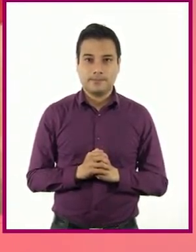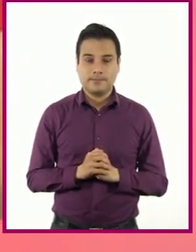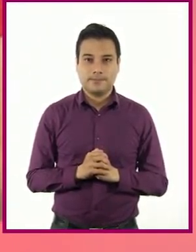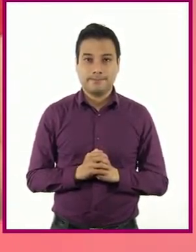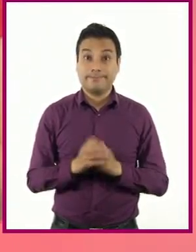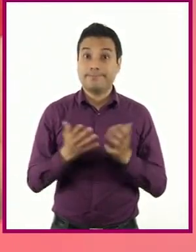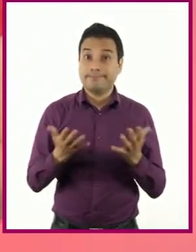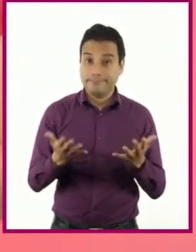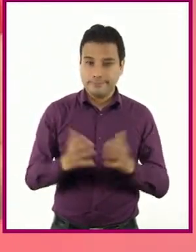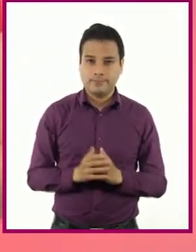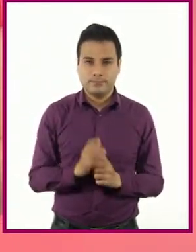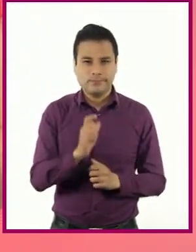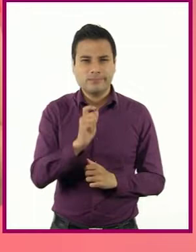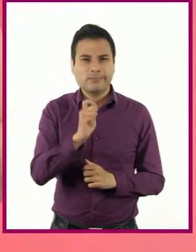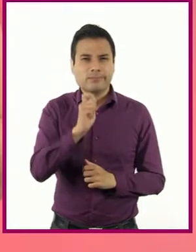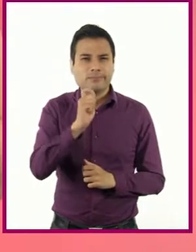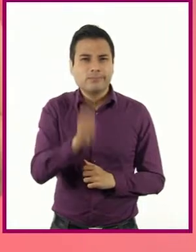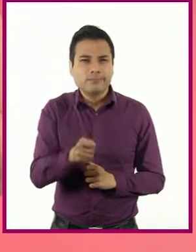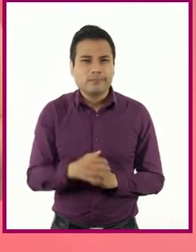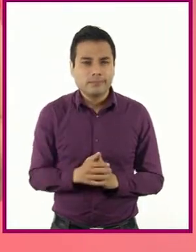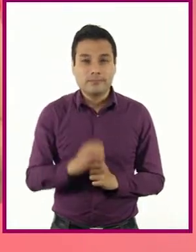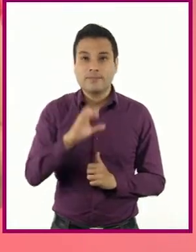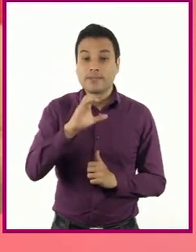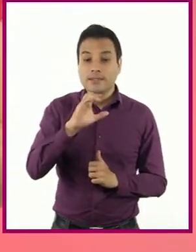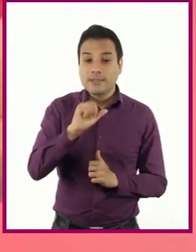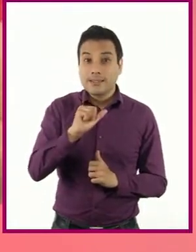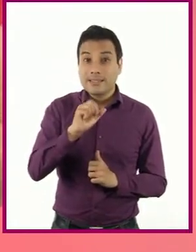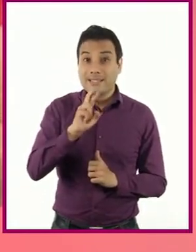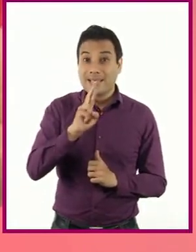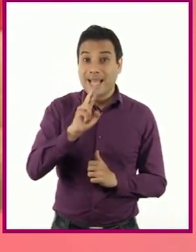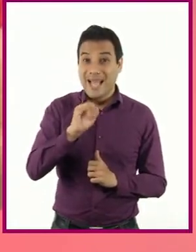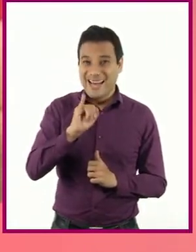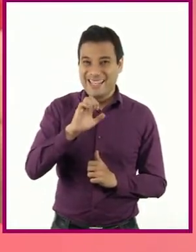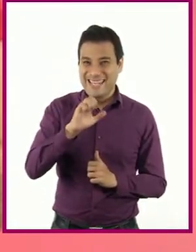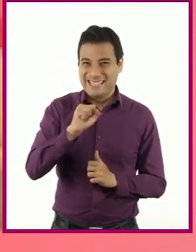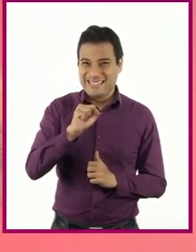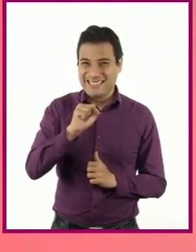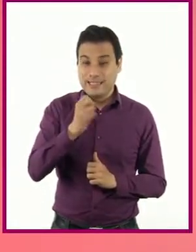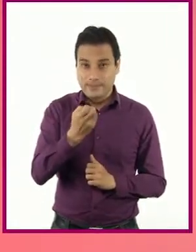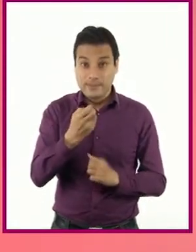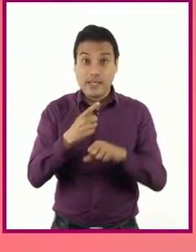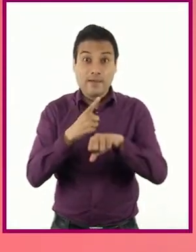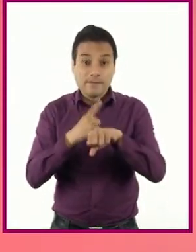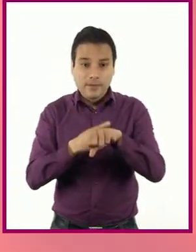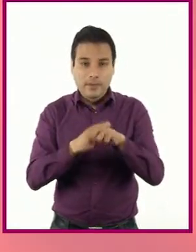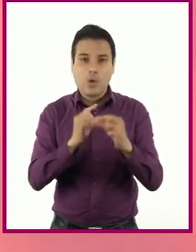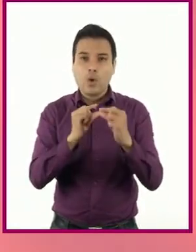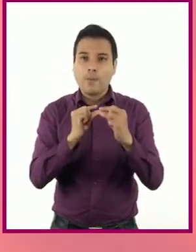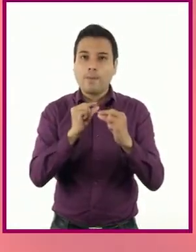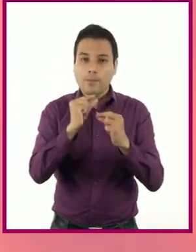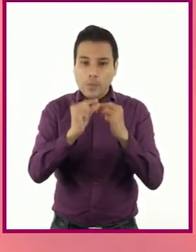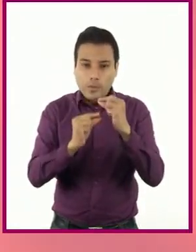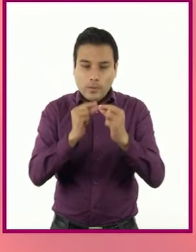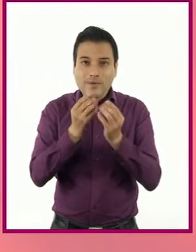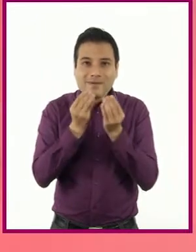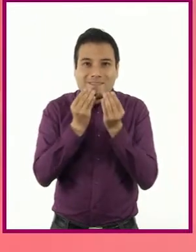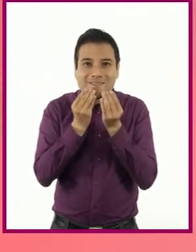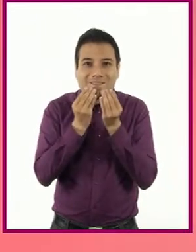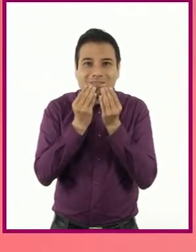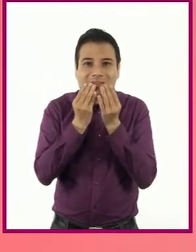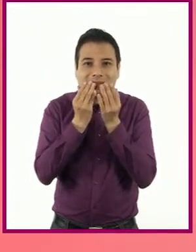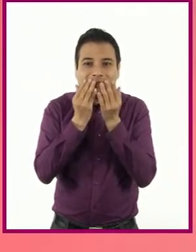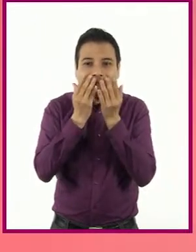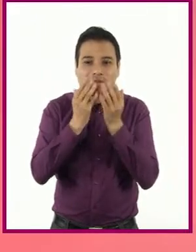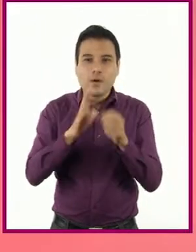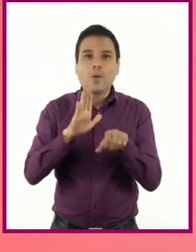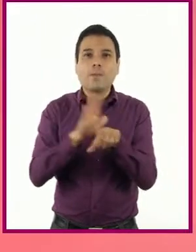Entonces, quiere decir que las caries son una enfermedad que se va desarrollando a través del tiempo por la falta de